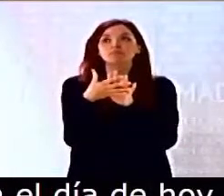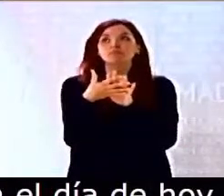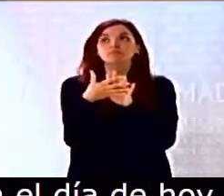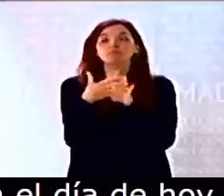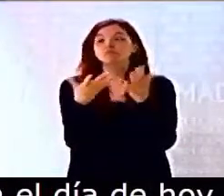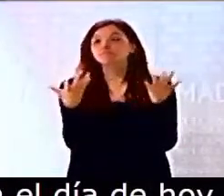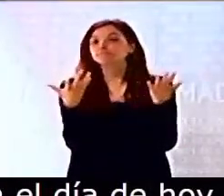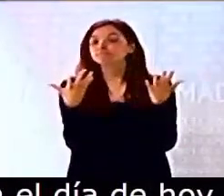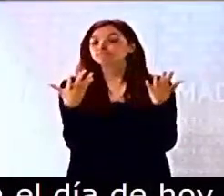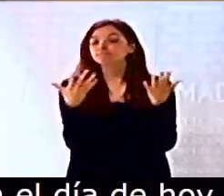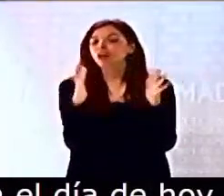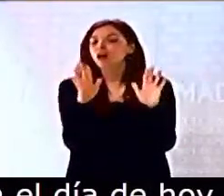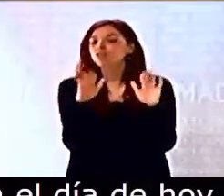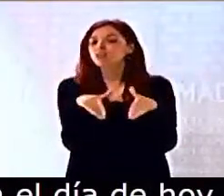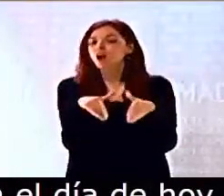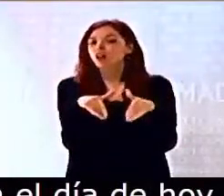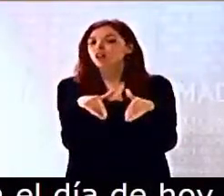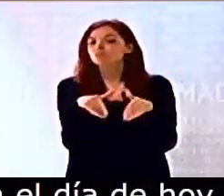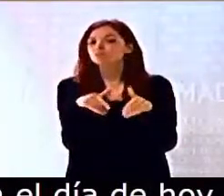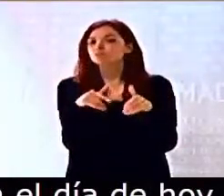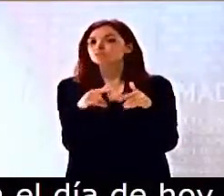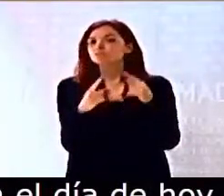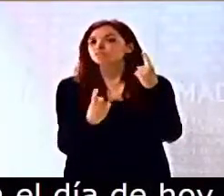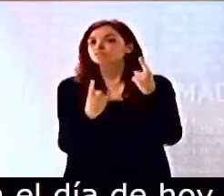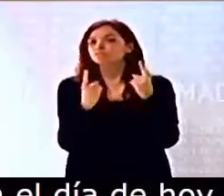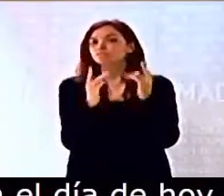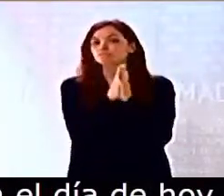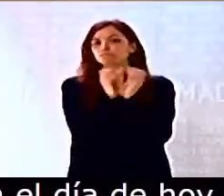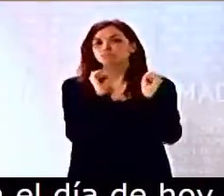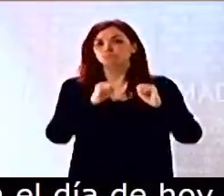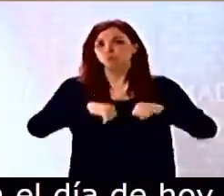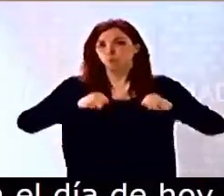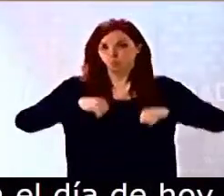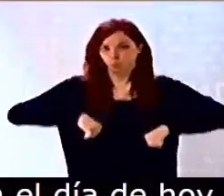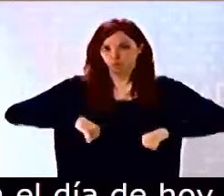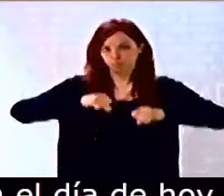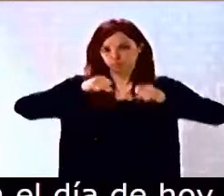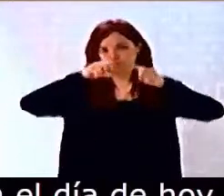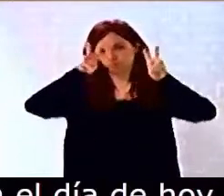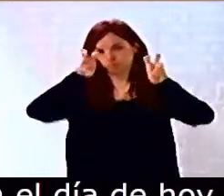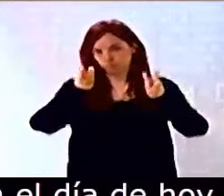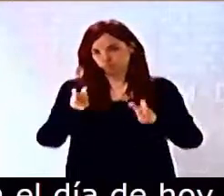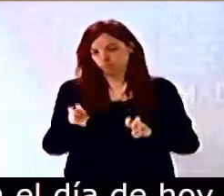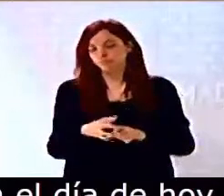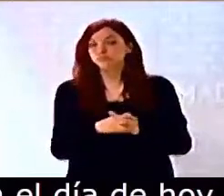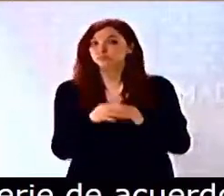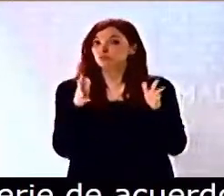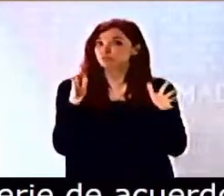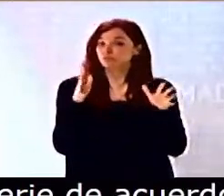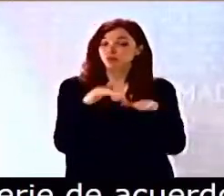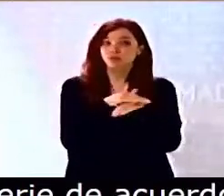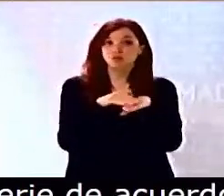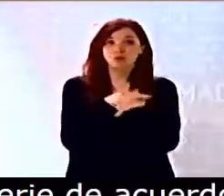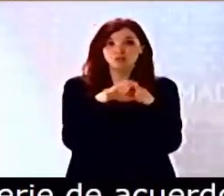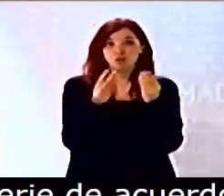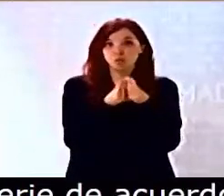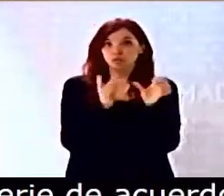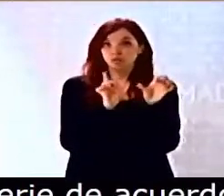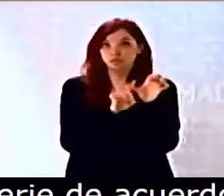y hemos llegado a una serie de acuerdos por parte del Consejo de Gobierno de la Junta de